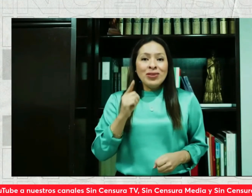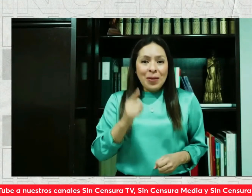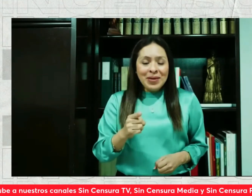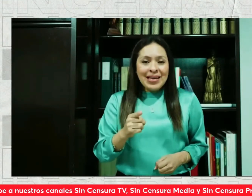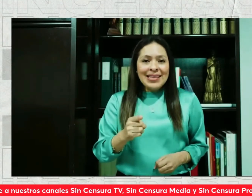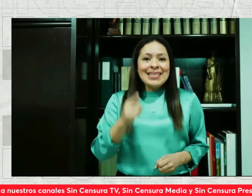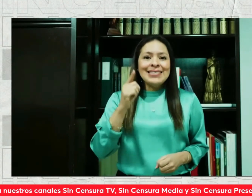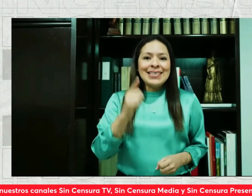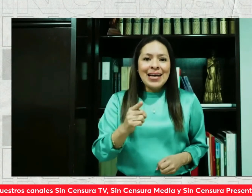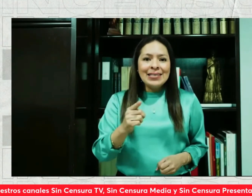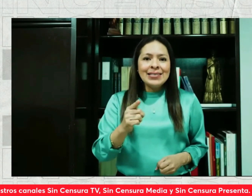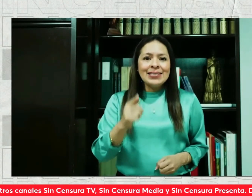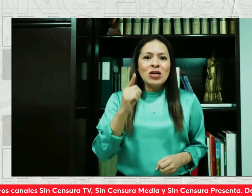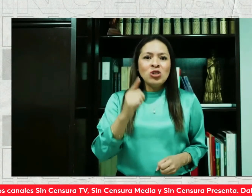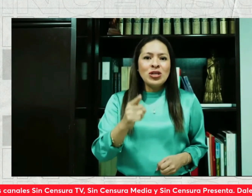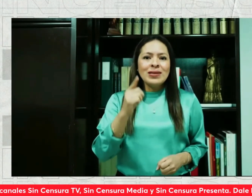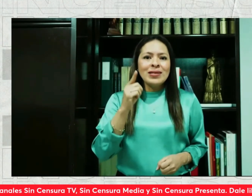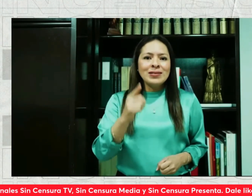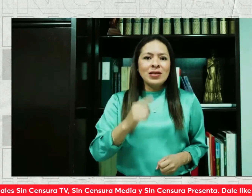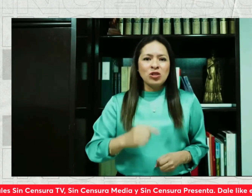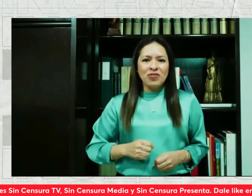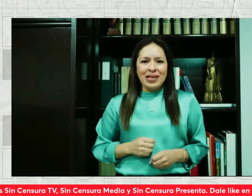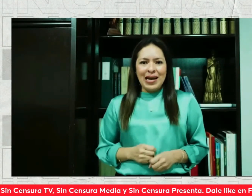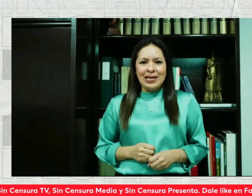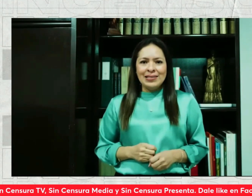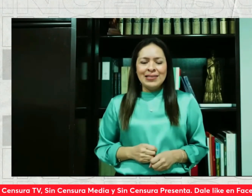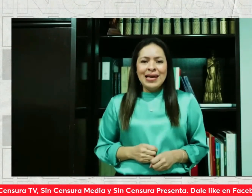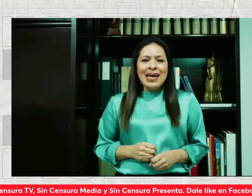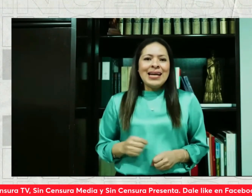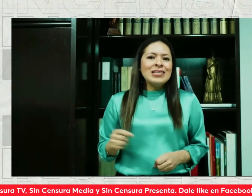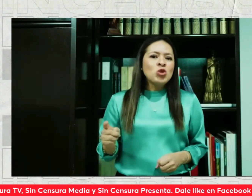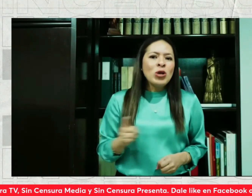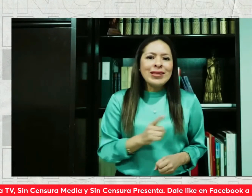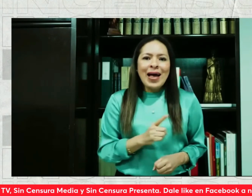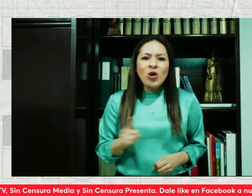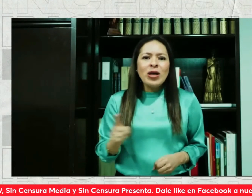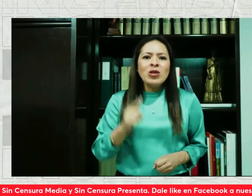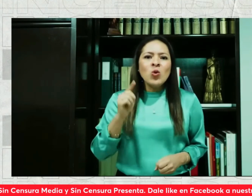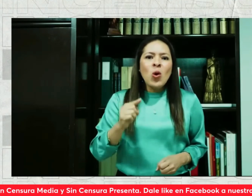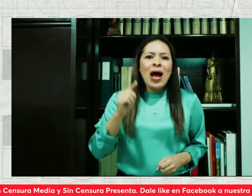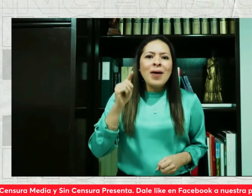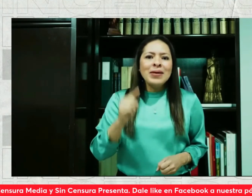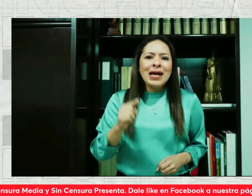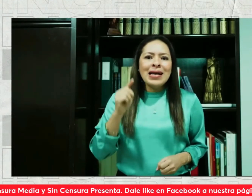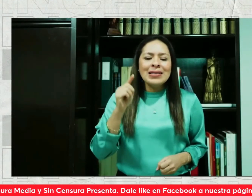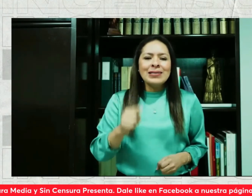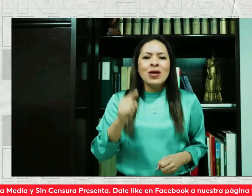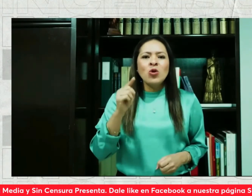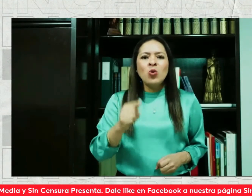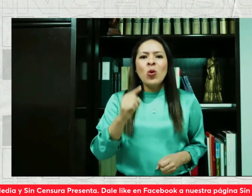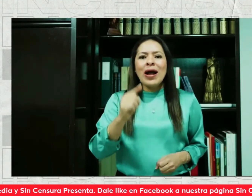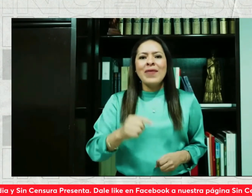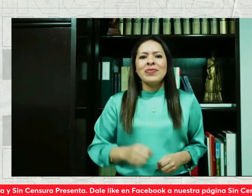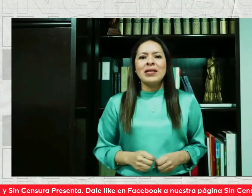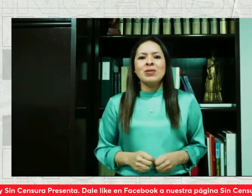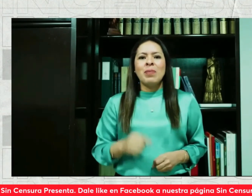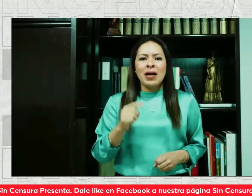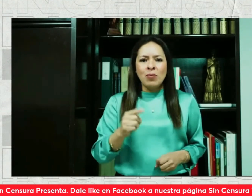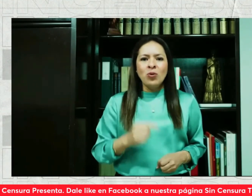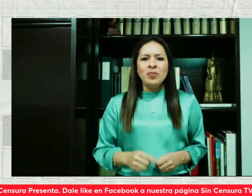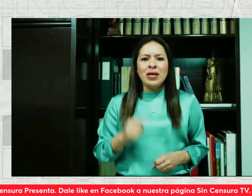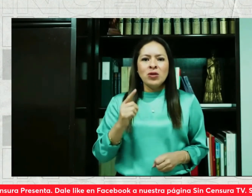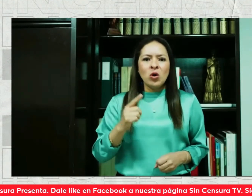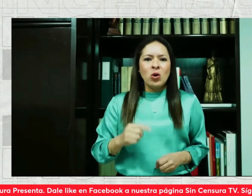pero también 6 de los 7 distritos federales. Resultado que no había alcanzado nunca antes para